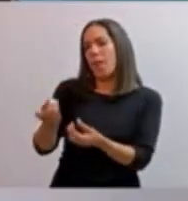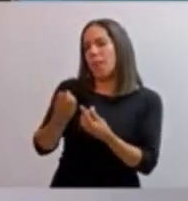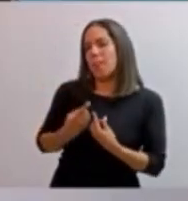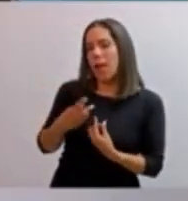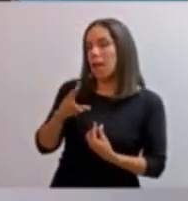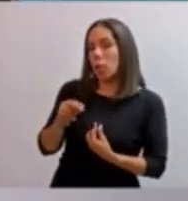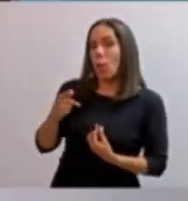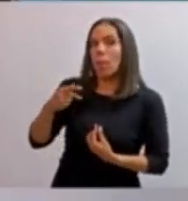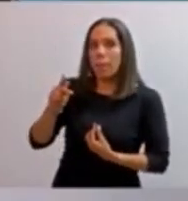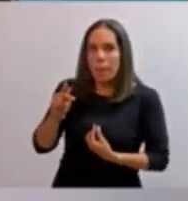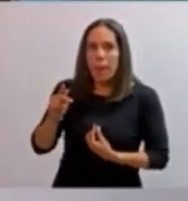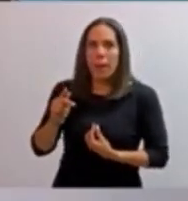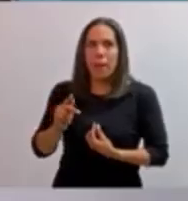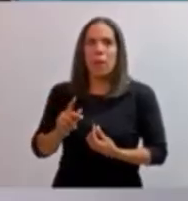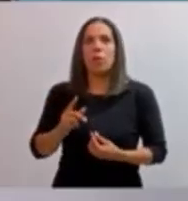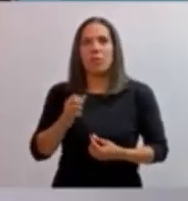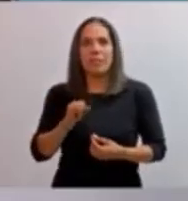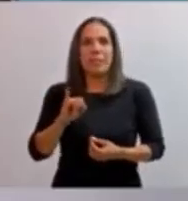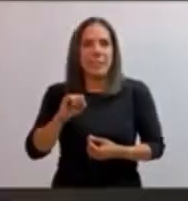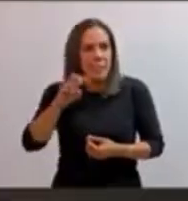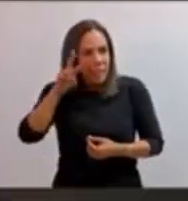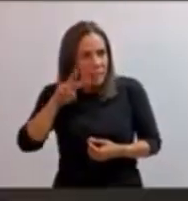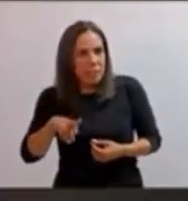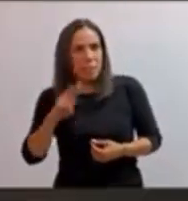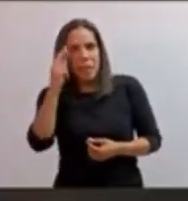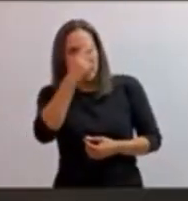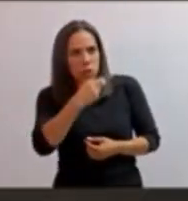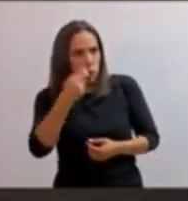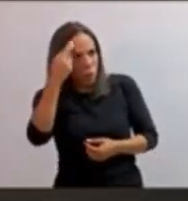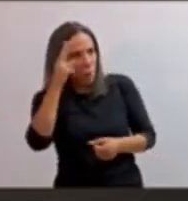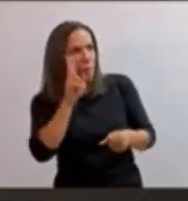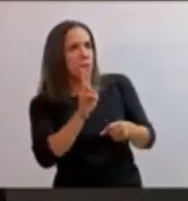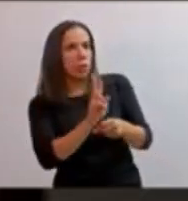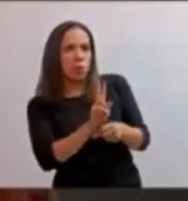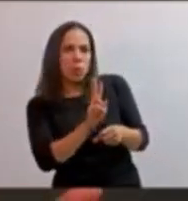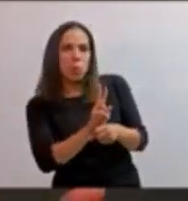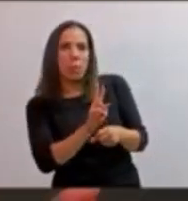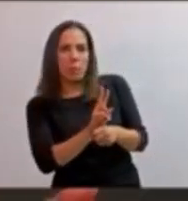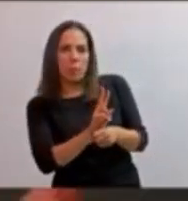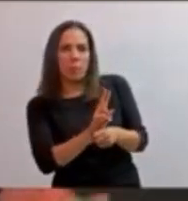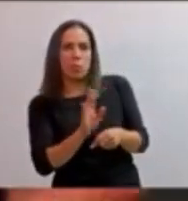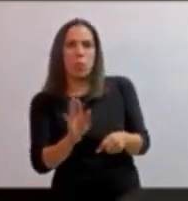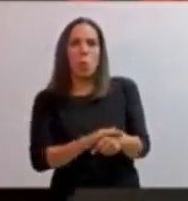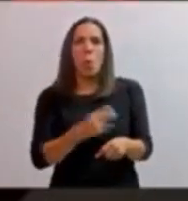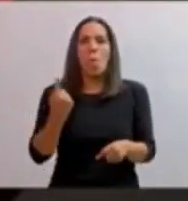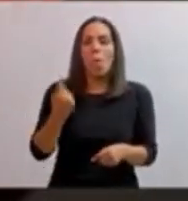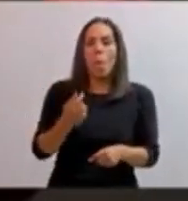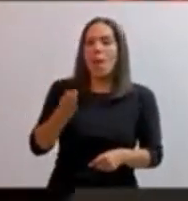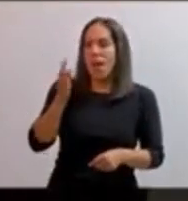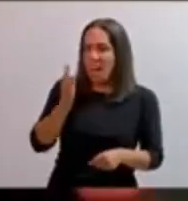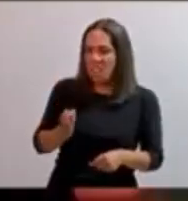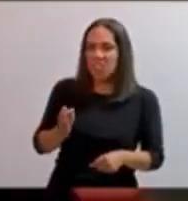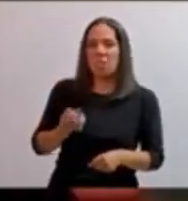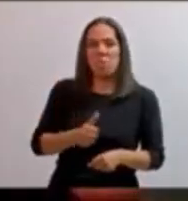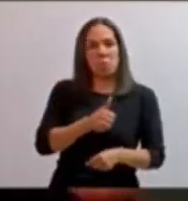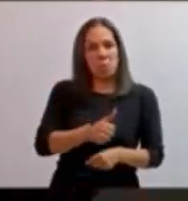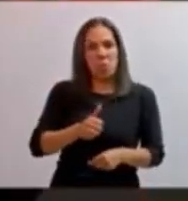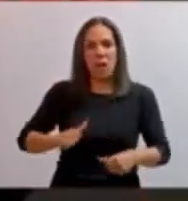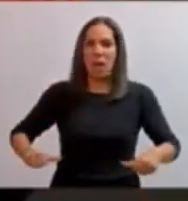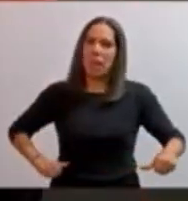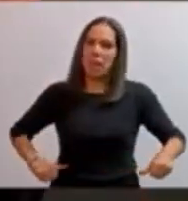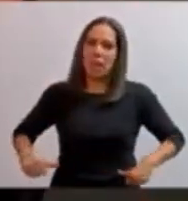las condiciones que se viven en las escuelas o en las zonas escolares, pues reconocemos que la